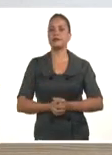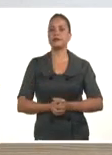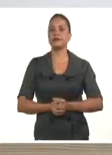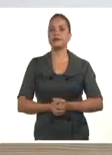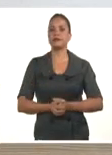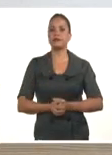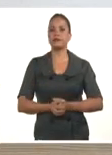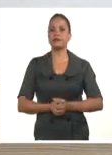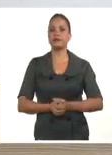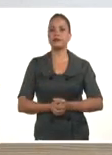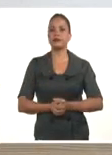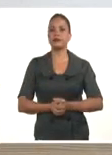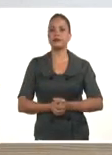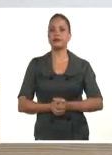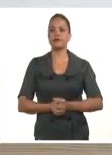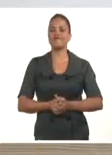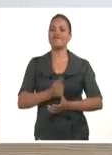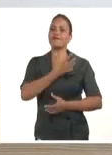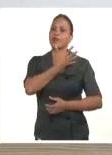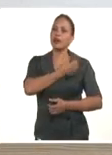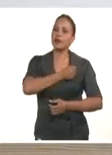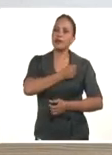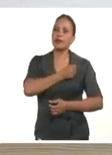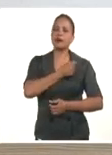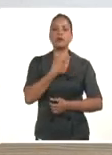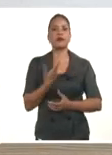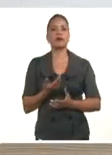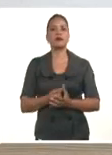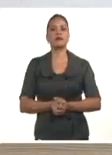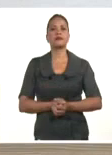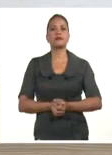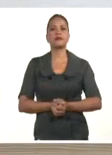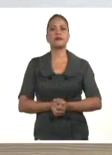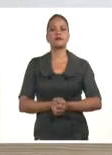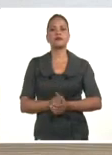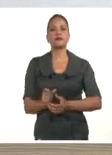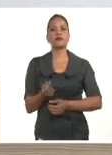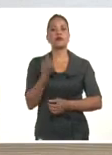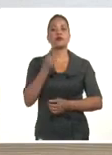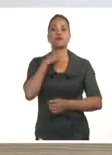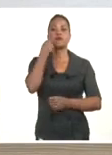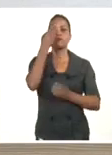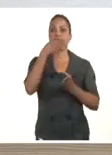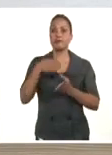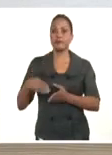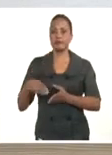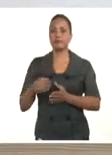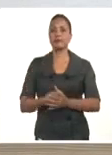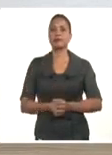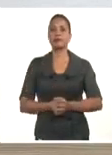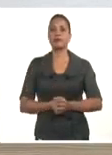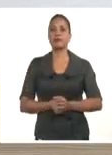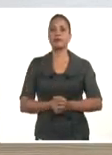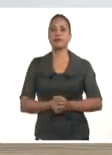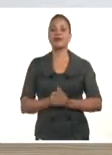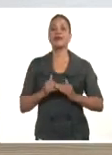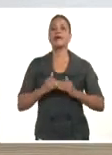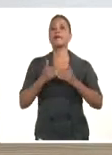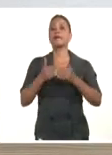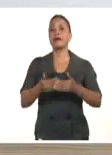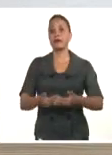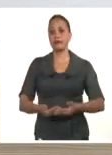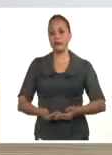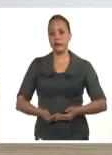También tenemos que lamentar una fallecida en proceso de gestación, es